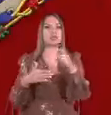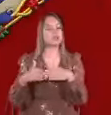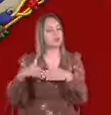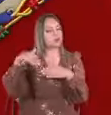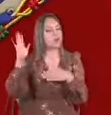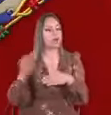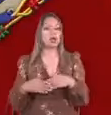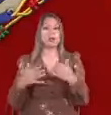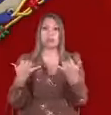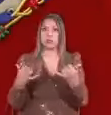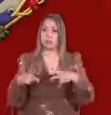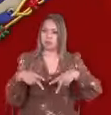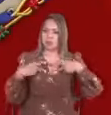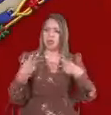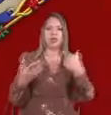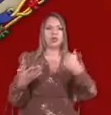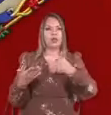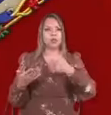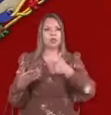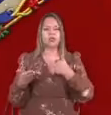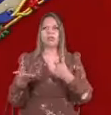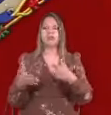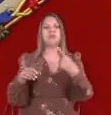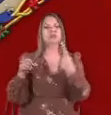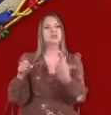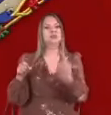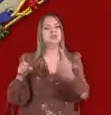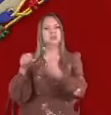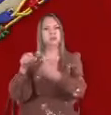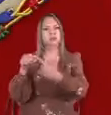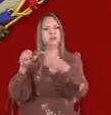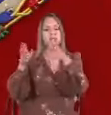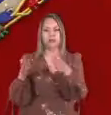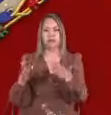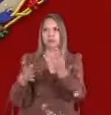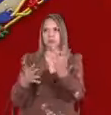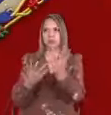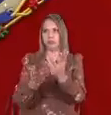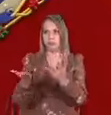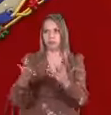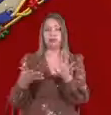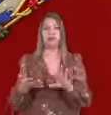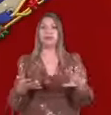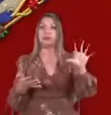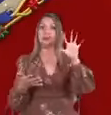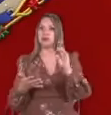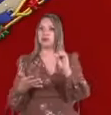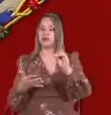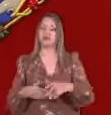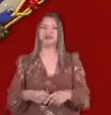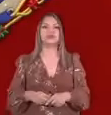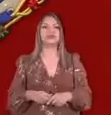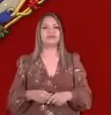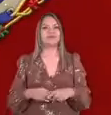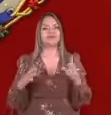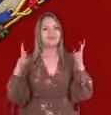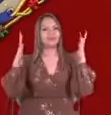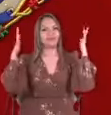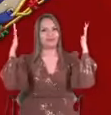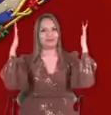que vive el país, gobernaré para las y los habitantes de esta ciudad, para todas y para todos.